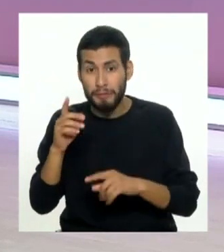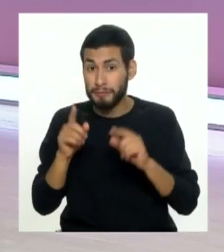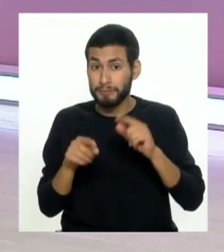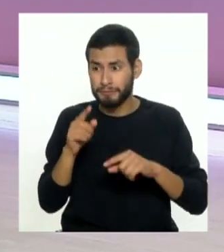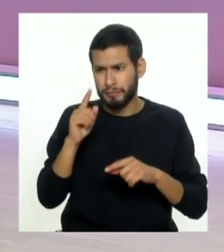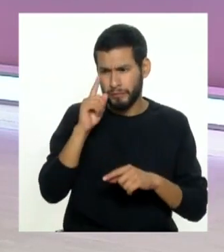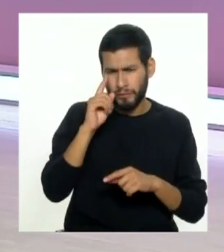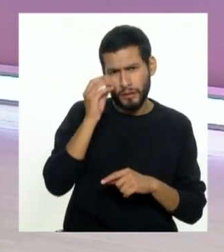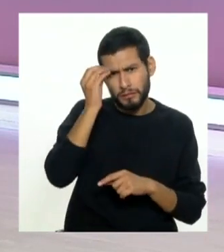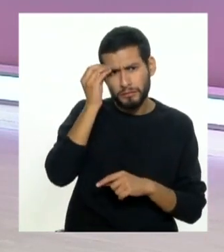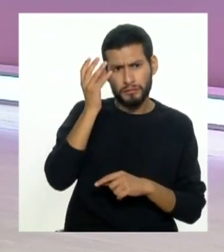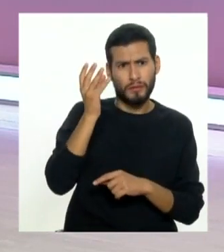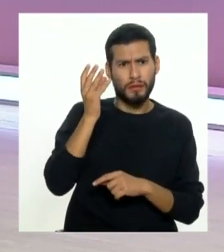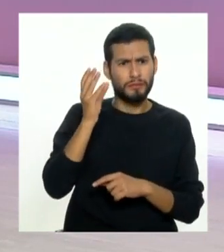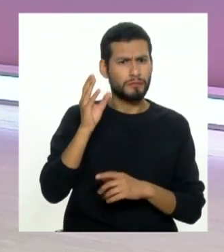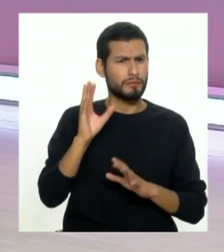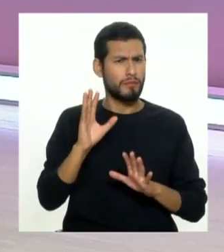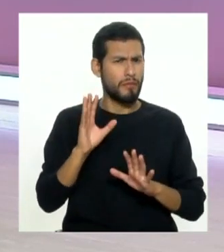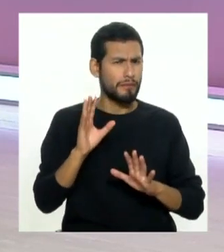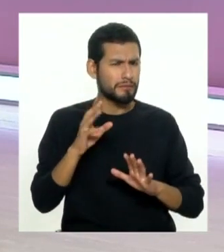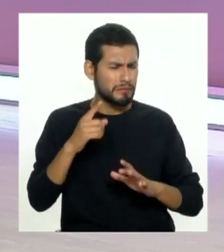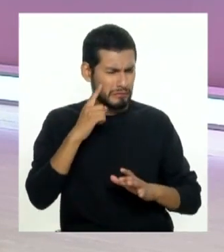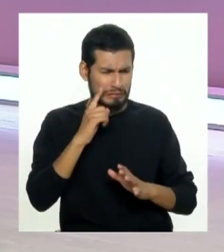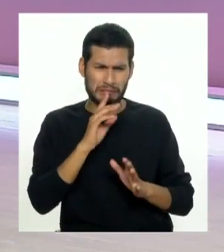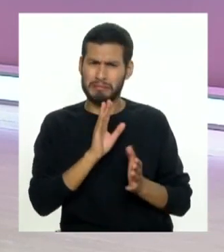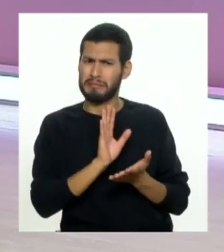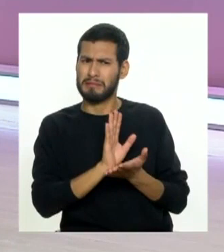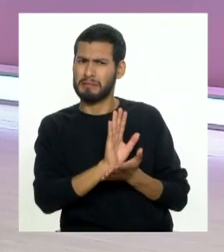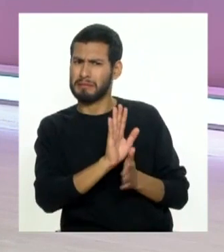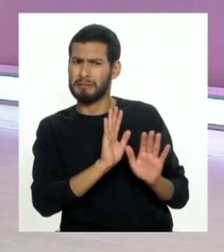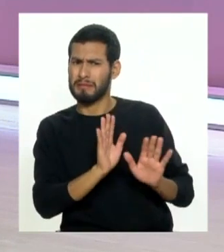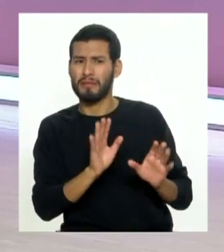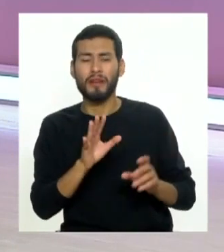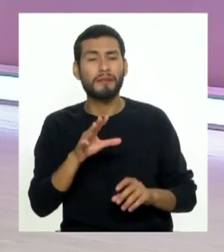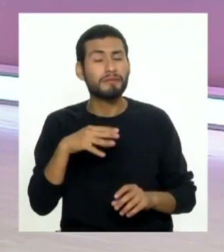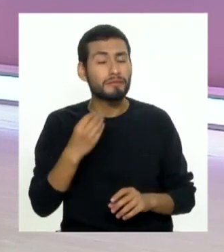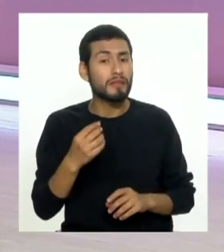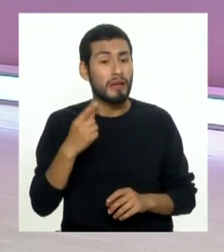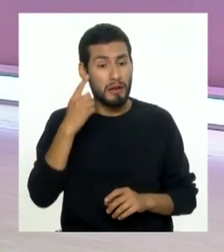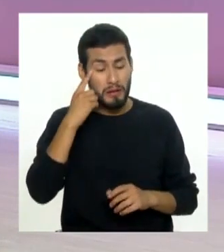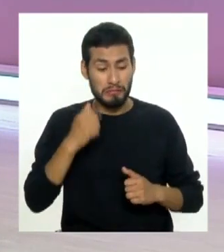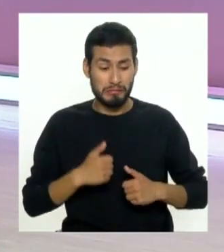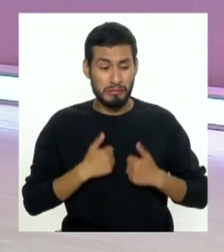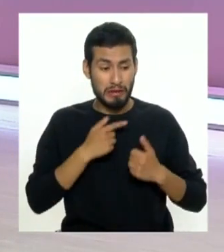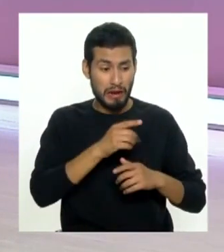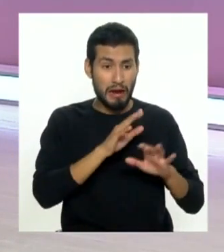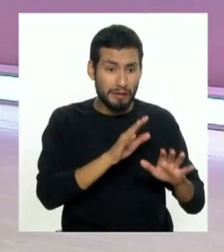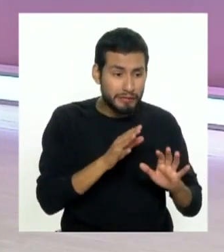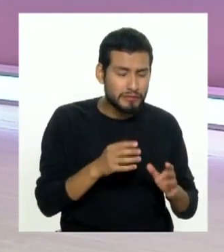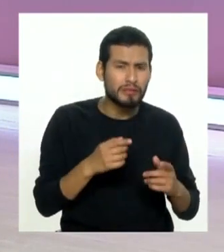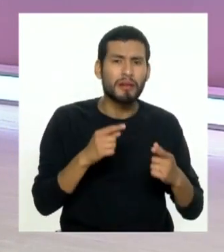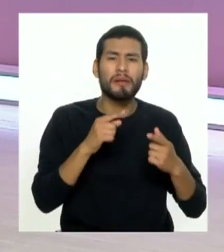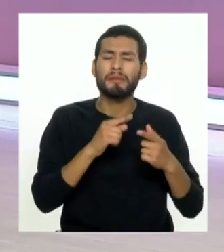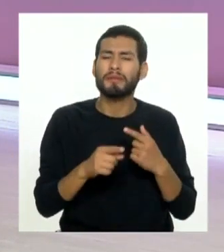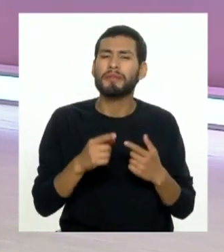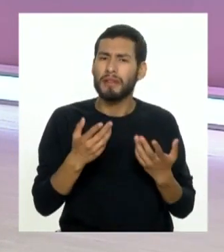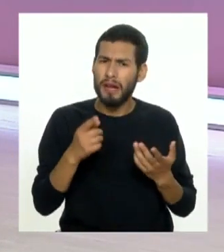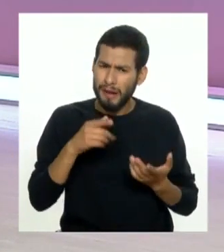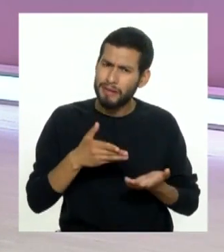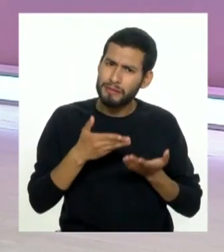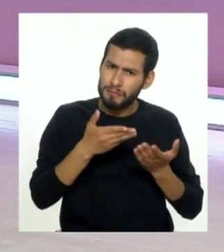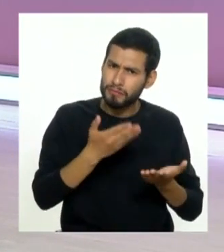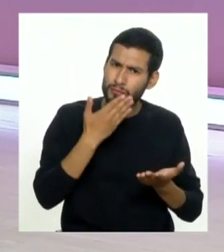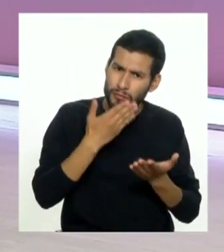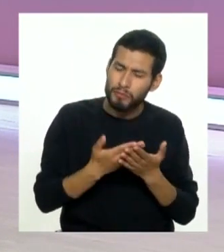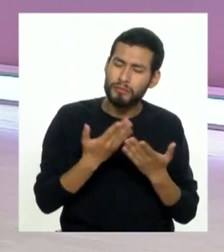veces que tenemos todos que rechazar, porque lo que pretendemos es la calidad de vida de ellos, y a su vez que tengan